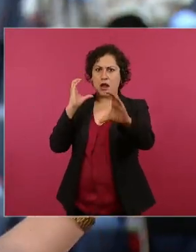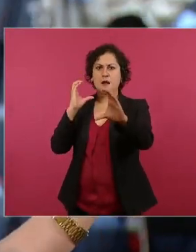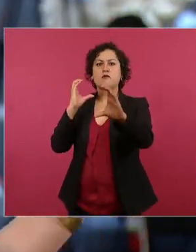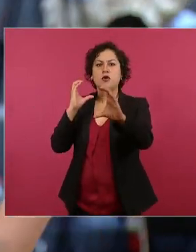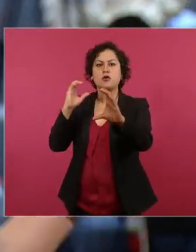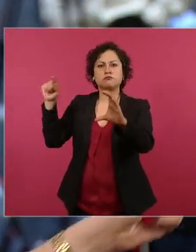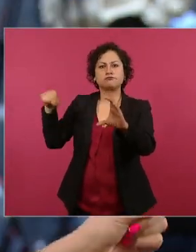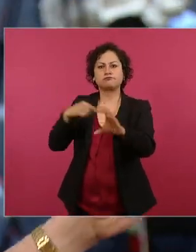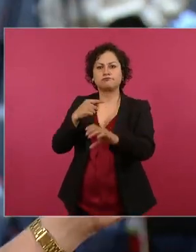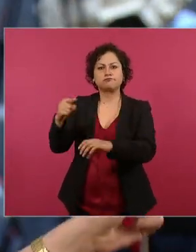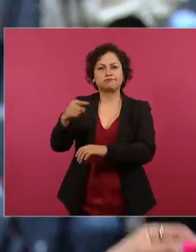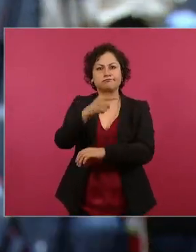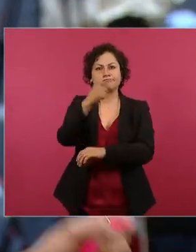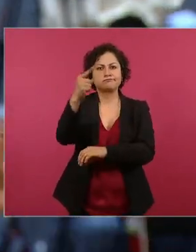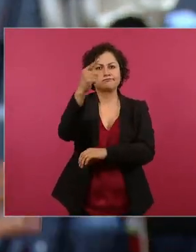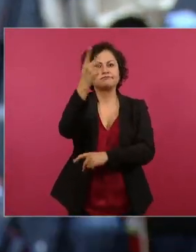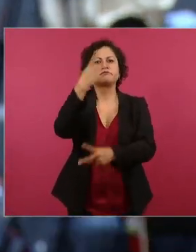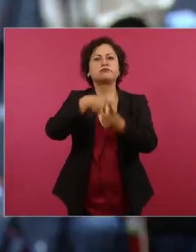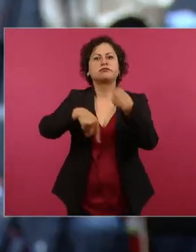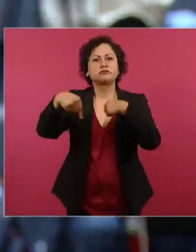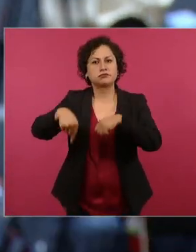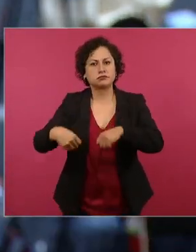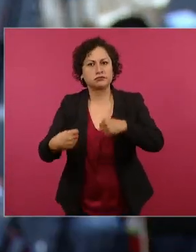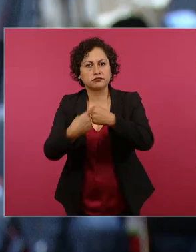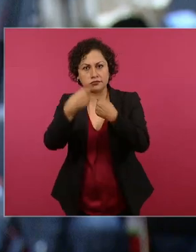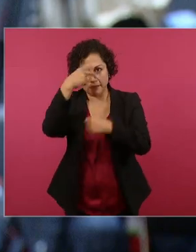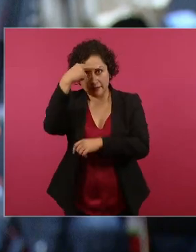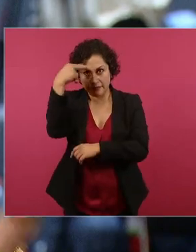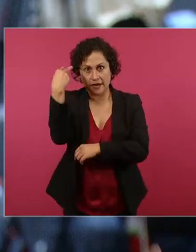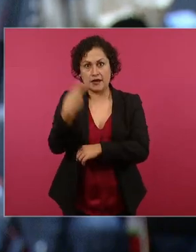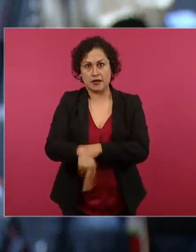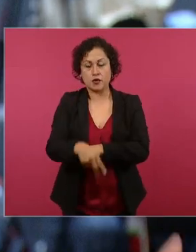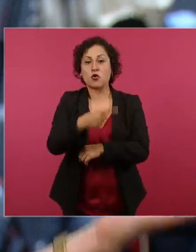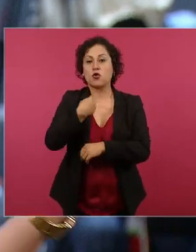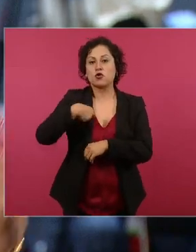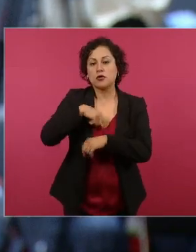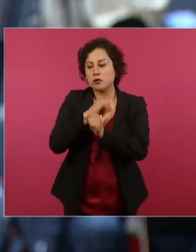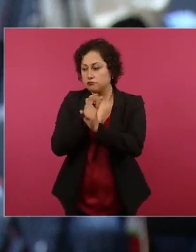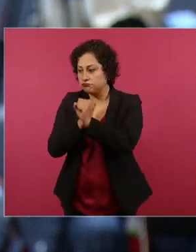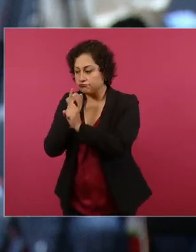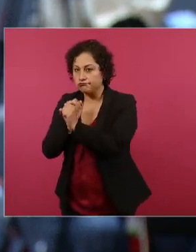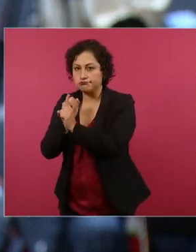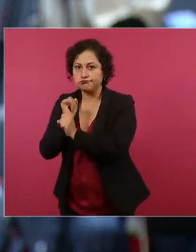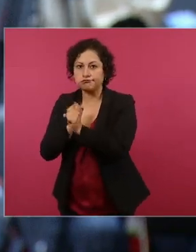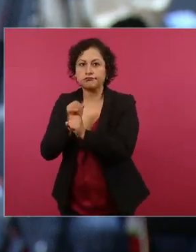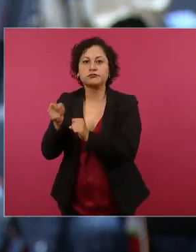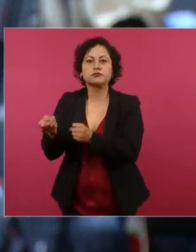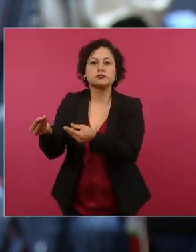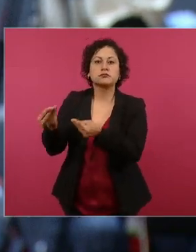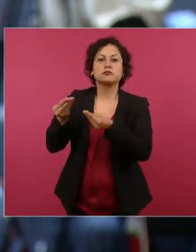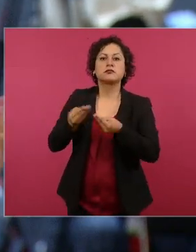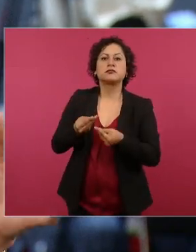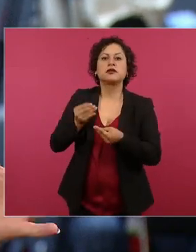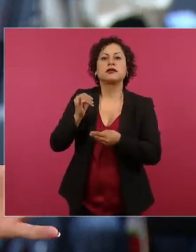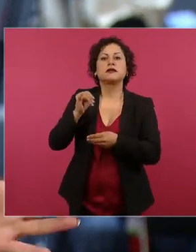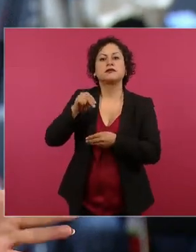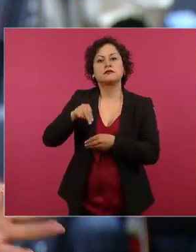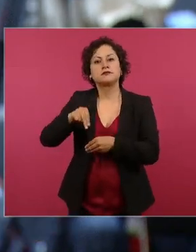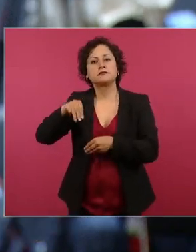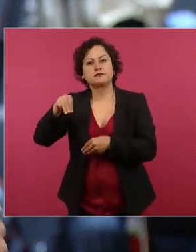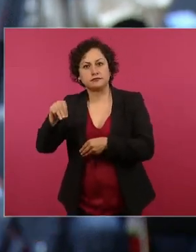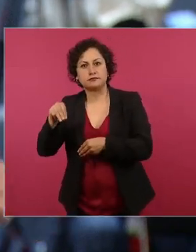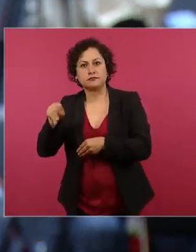llegar a la frontera con México. En las bases de datos que tomamos del Instituto Nacional de Migración se